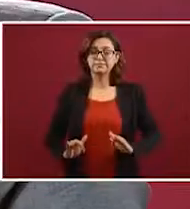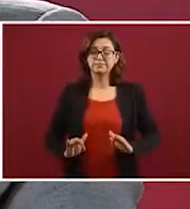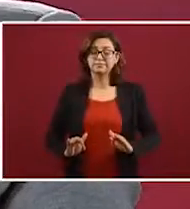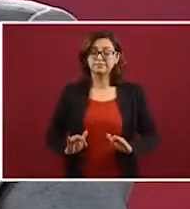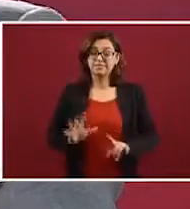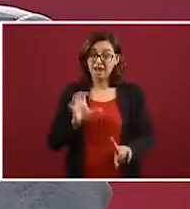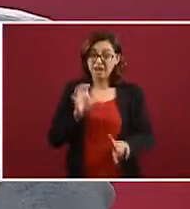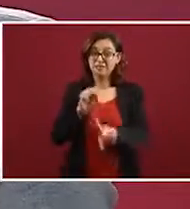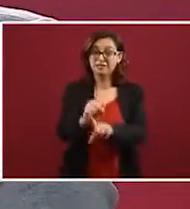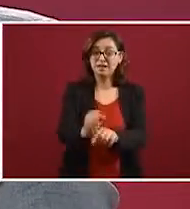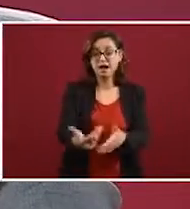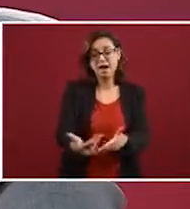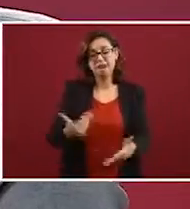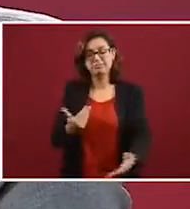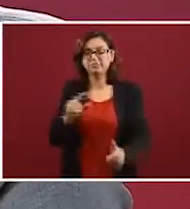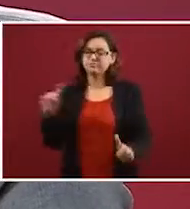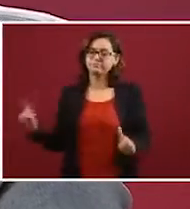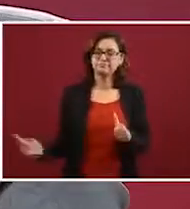justicia